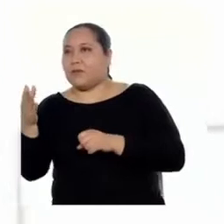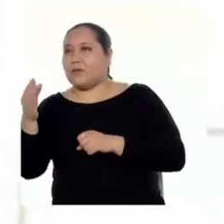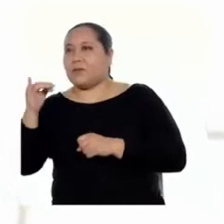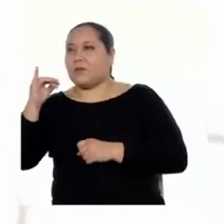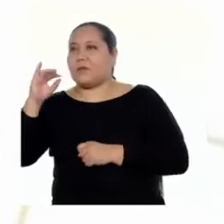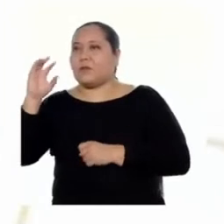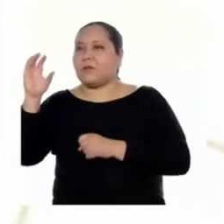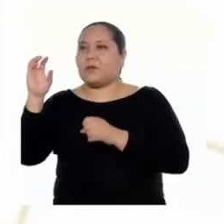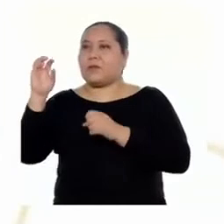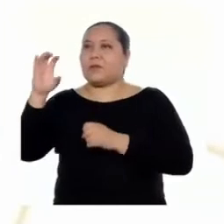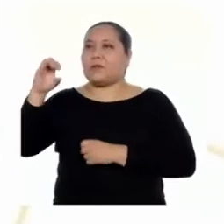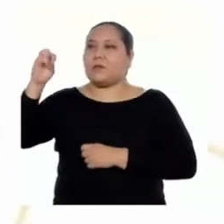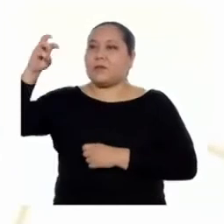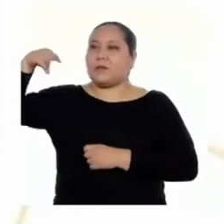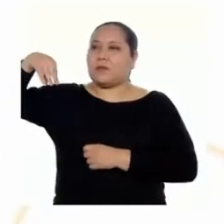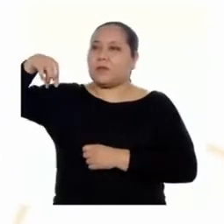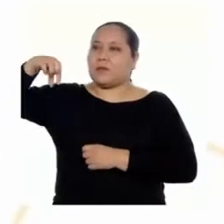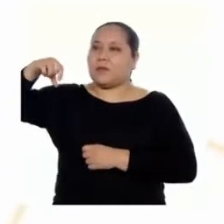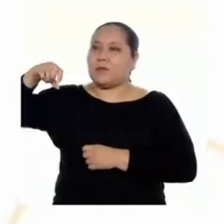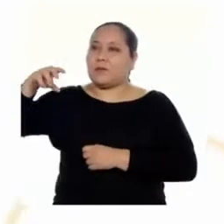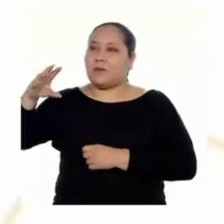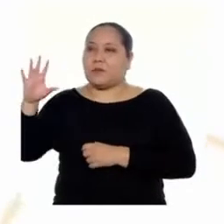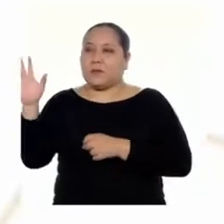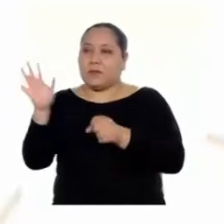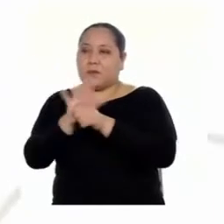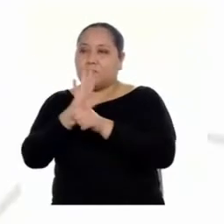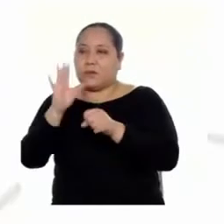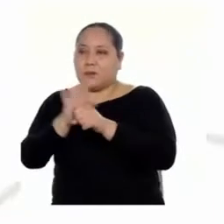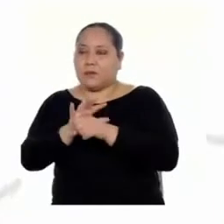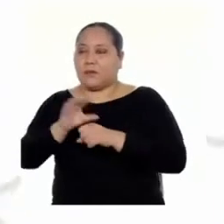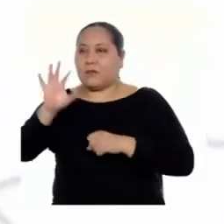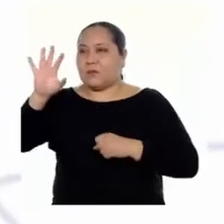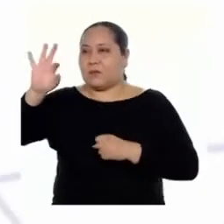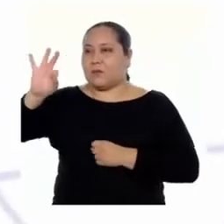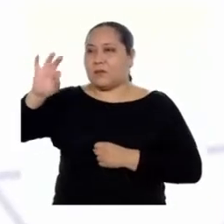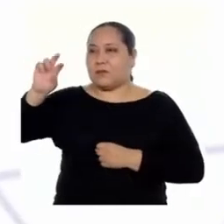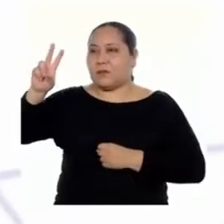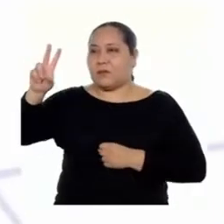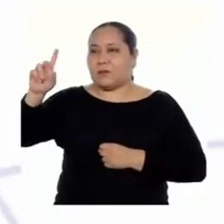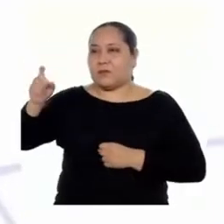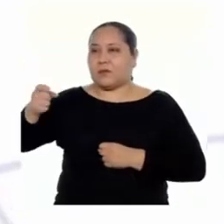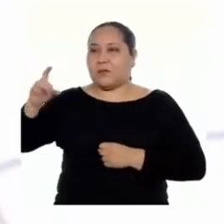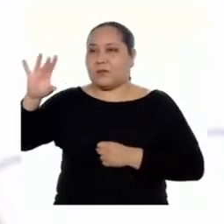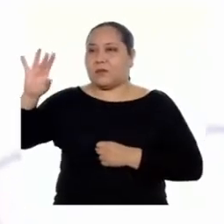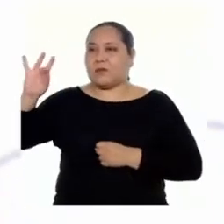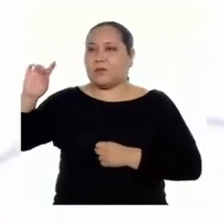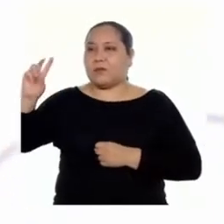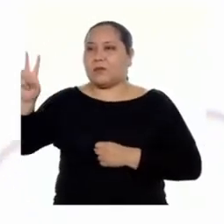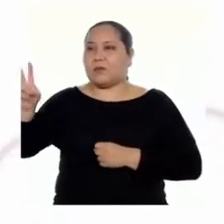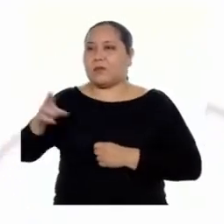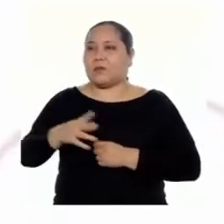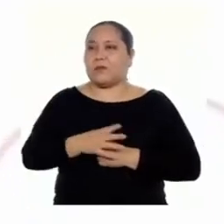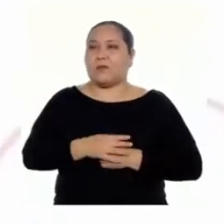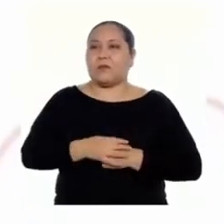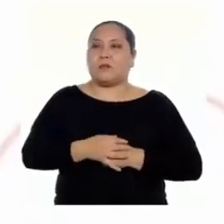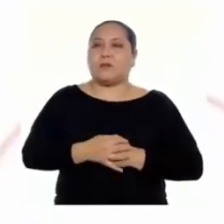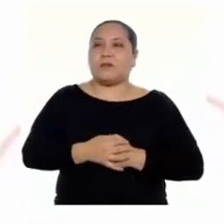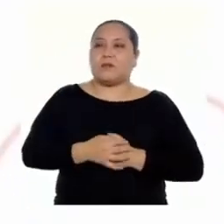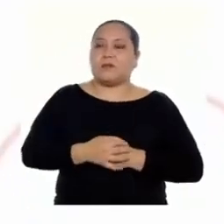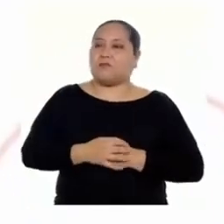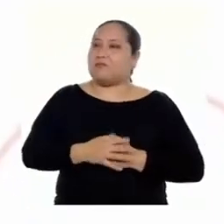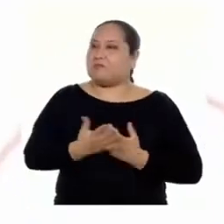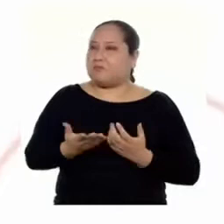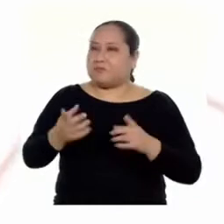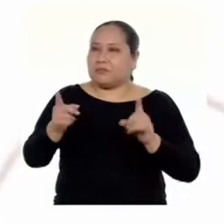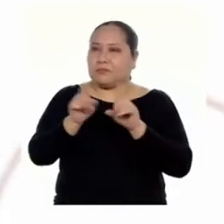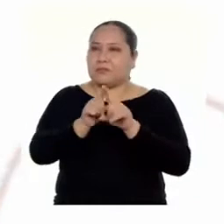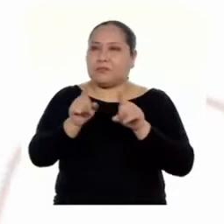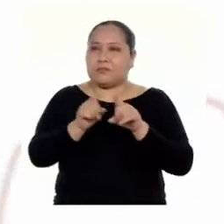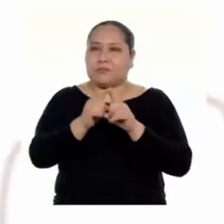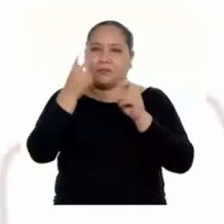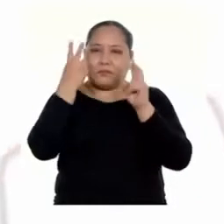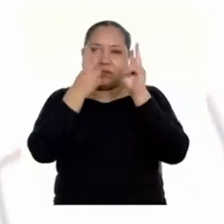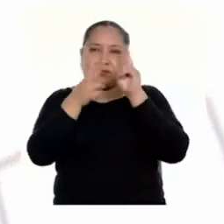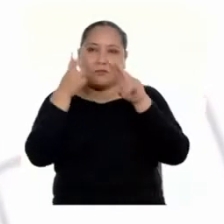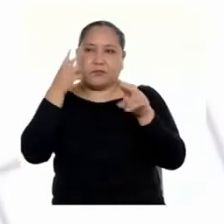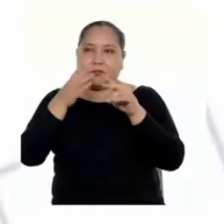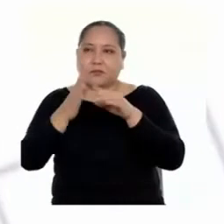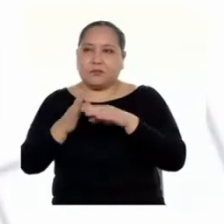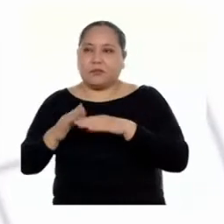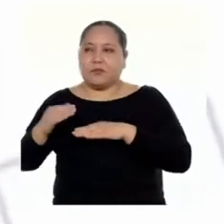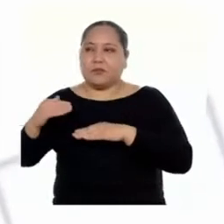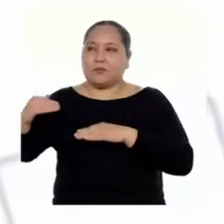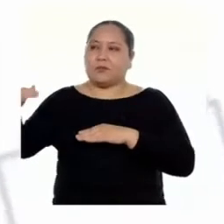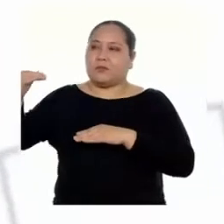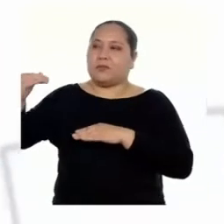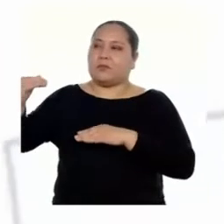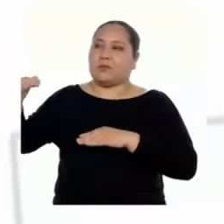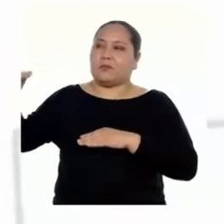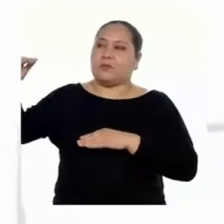interés compuesto, el interés final total es de 92 soles con 82 céntimos. Además, observamos que va